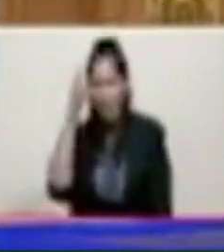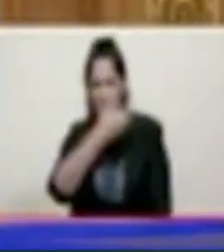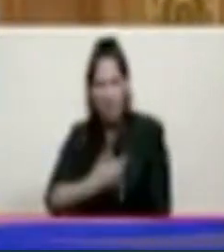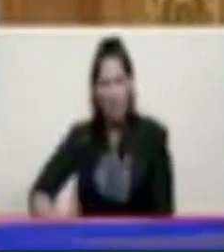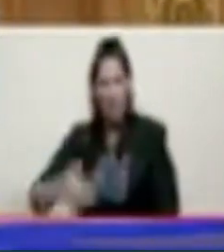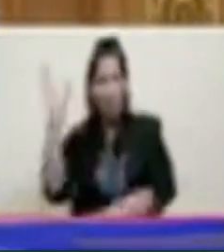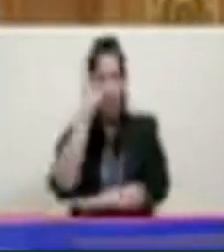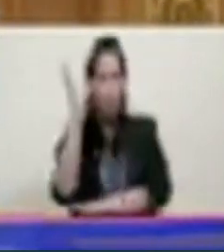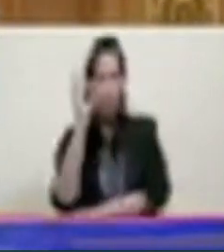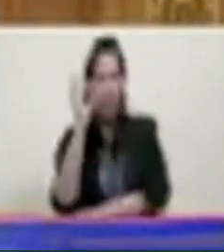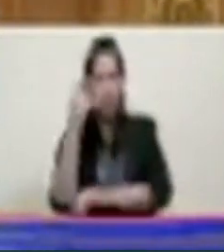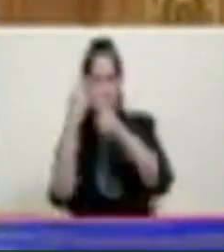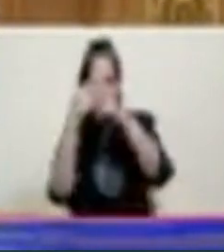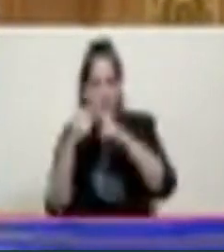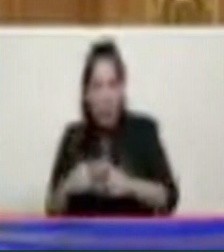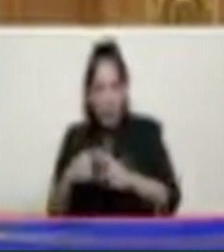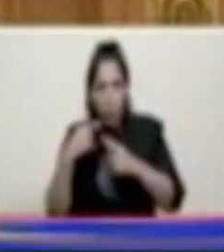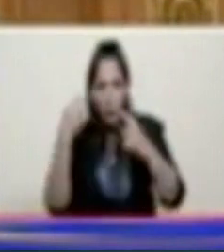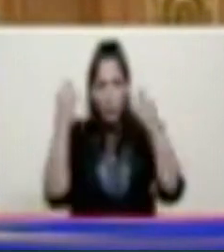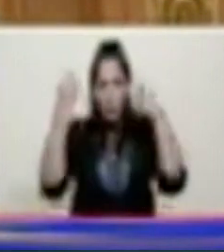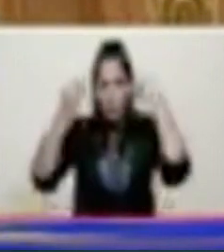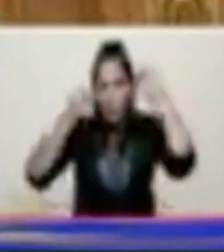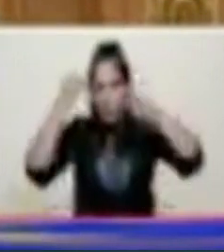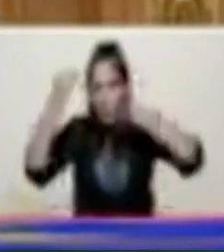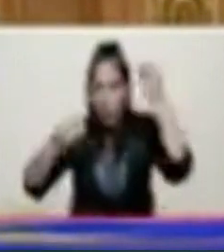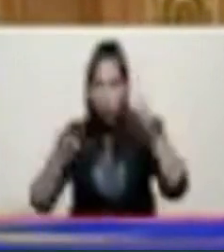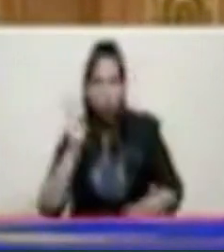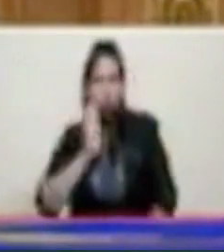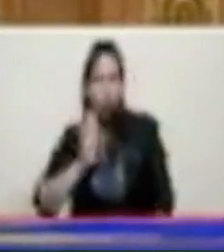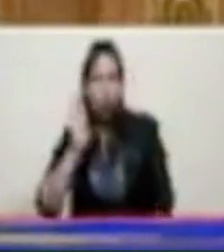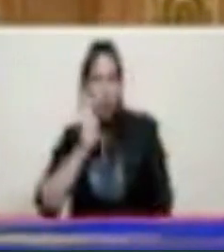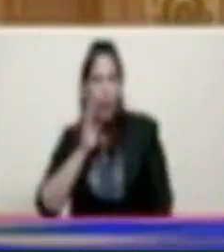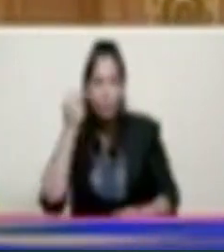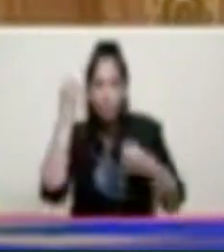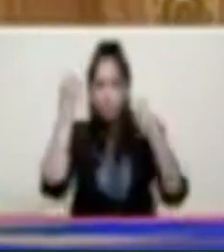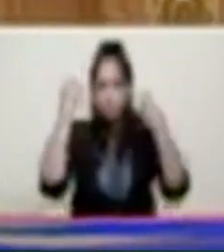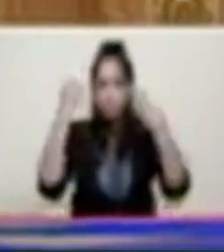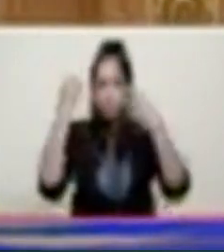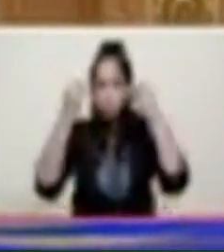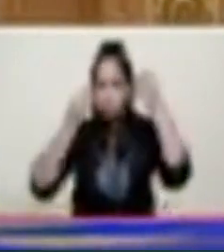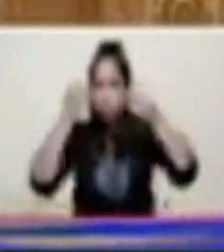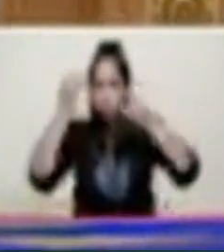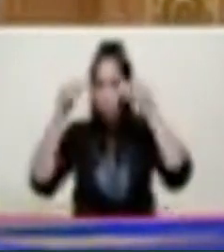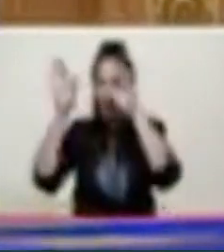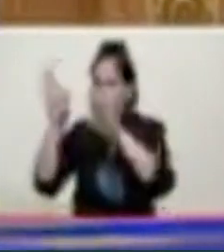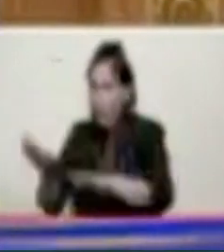del cálculo, de la suciedad, de la subordinación al imperio.